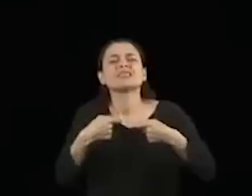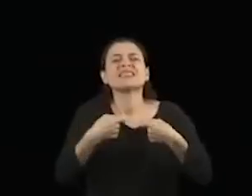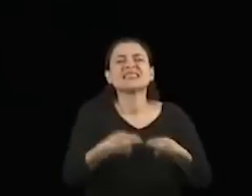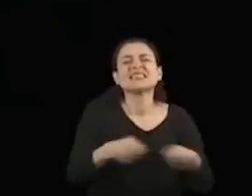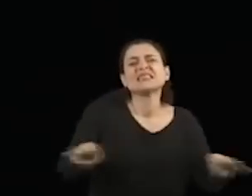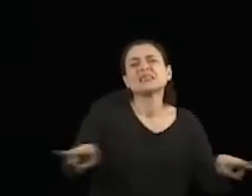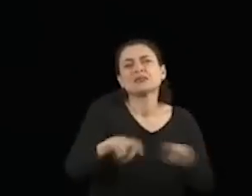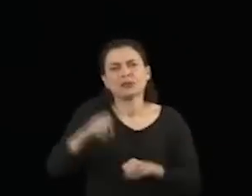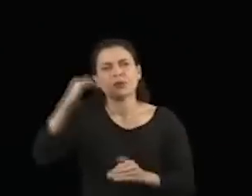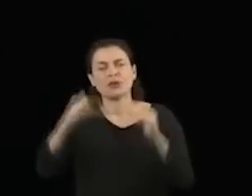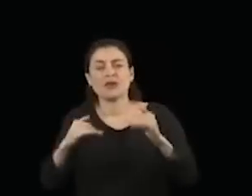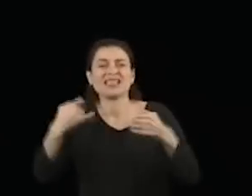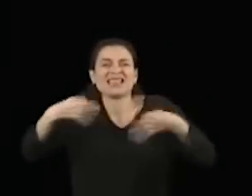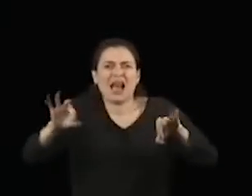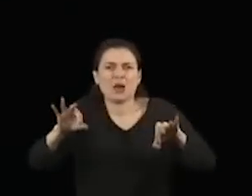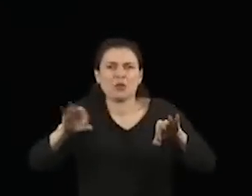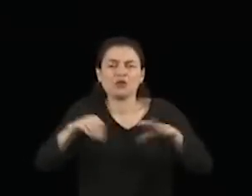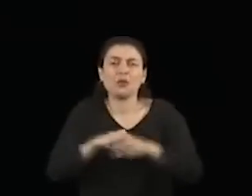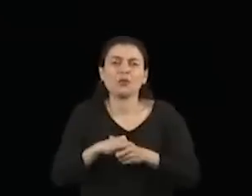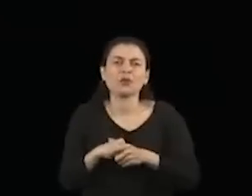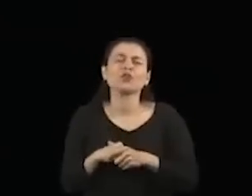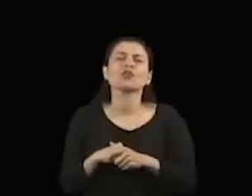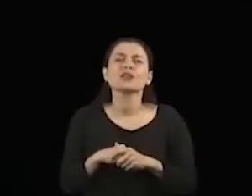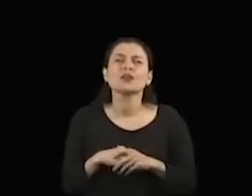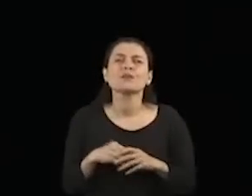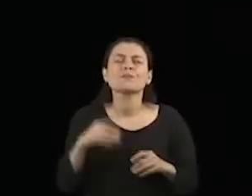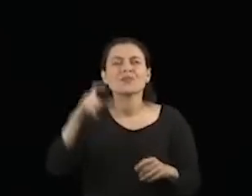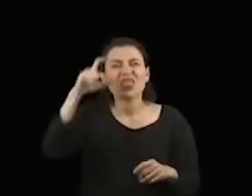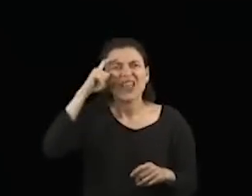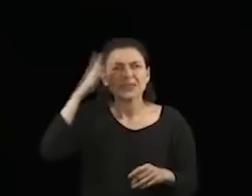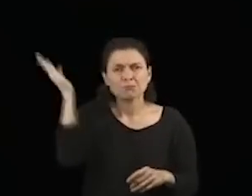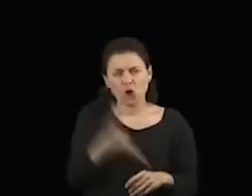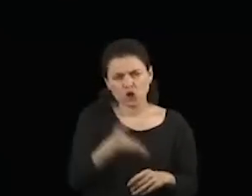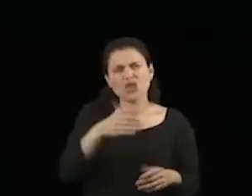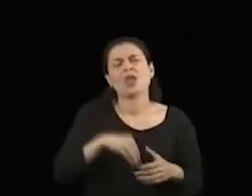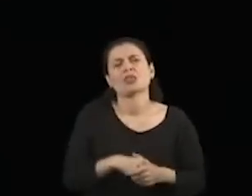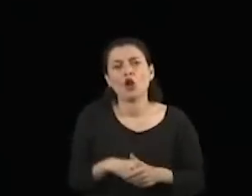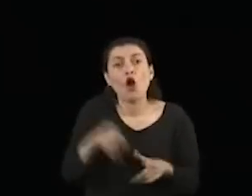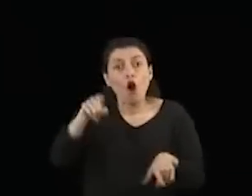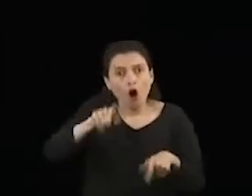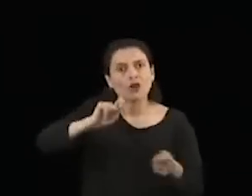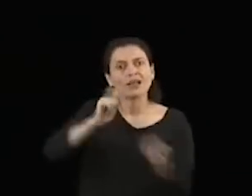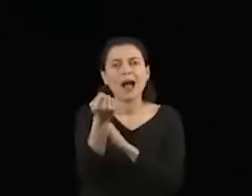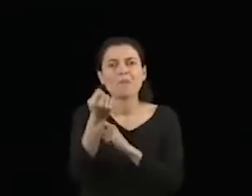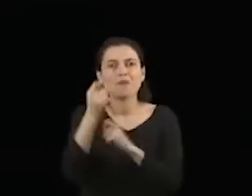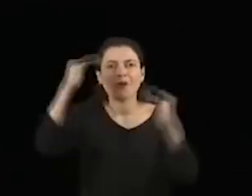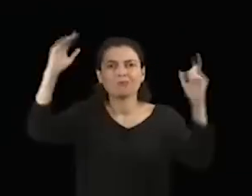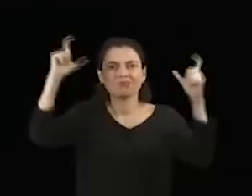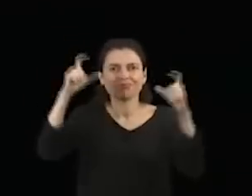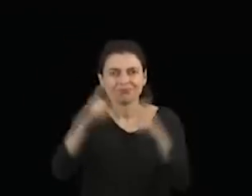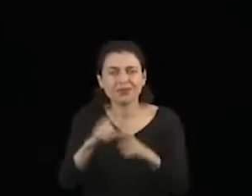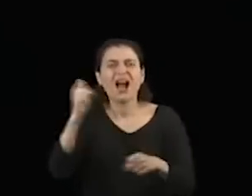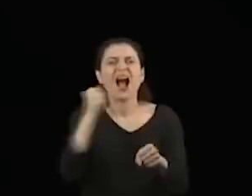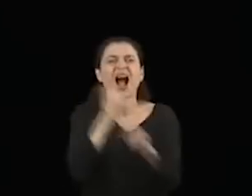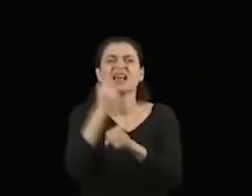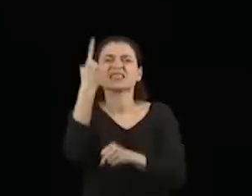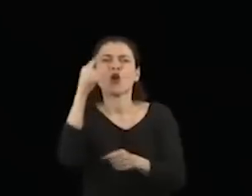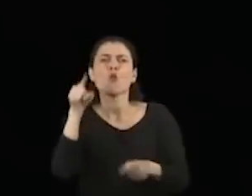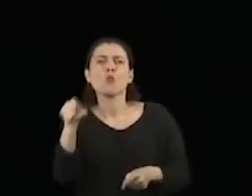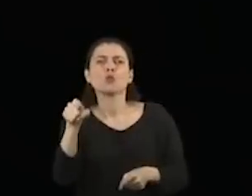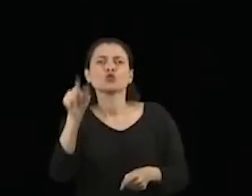Hoy ya representa 1 punto del PBI. Y eso se logró